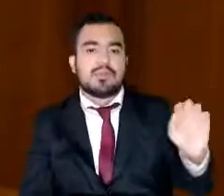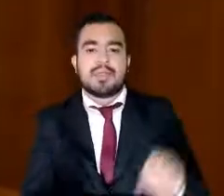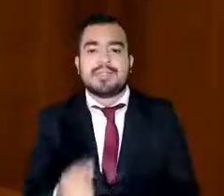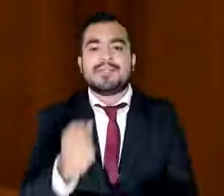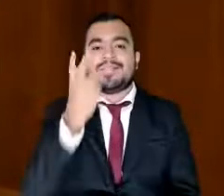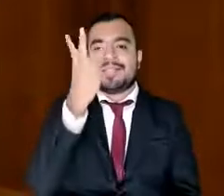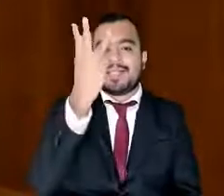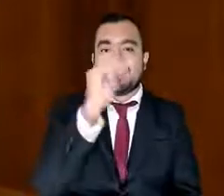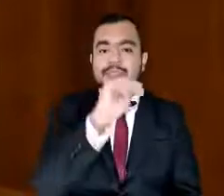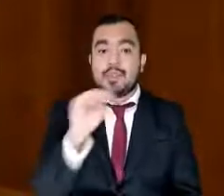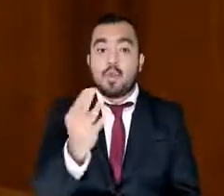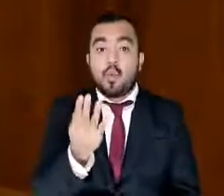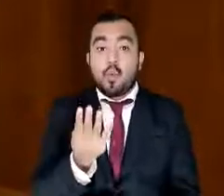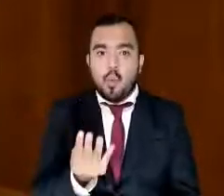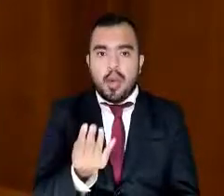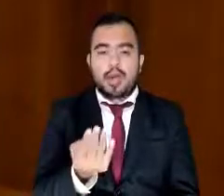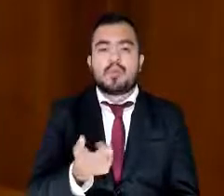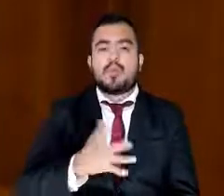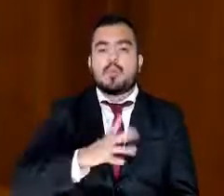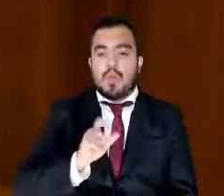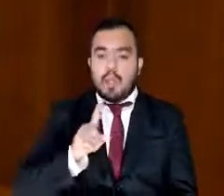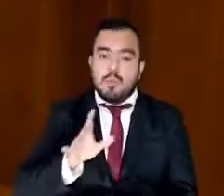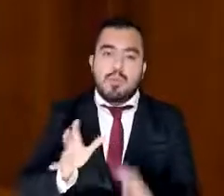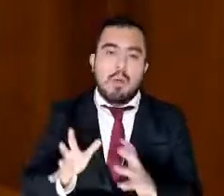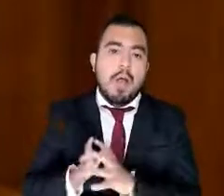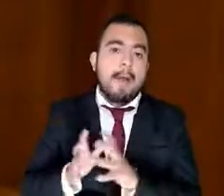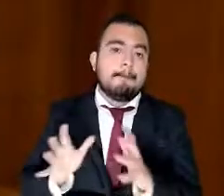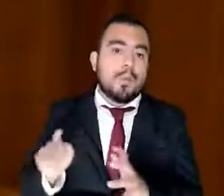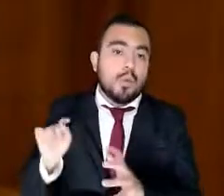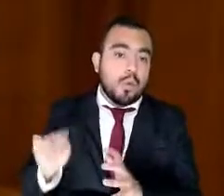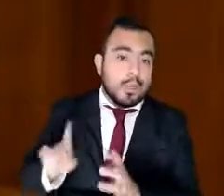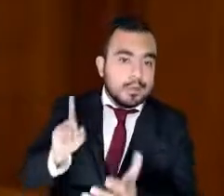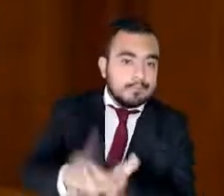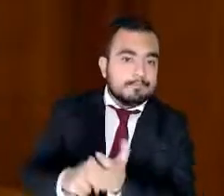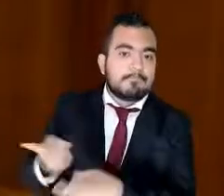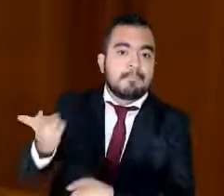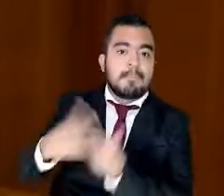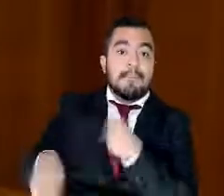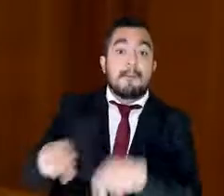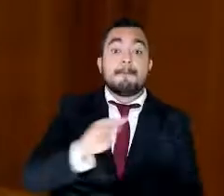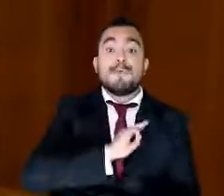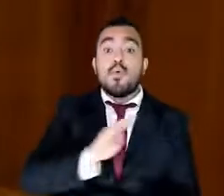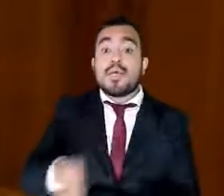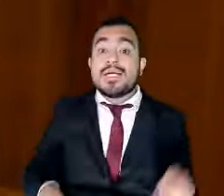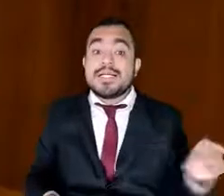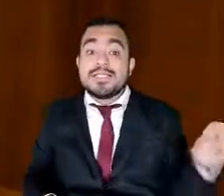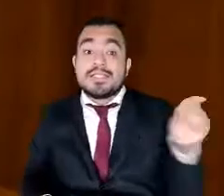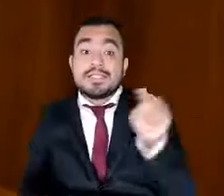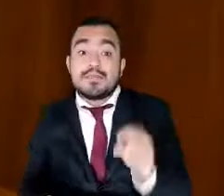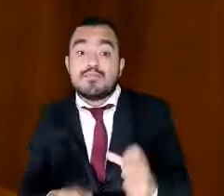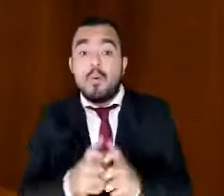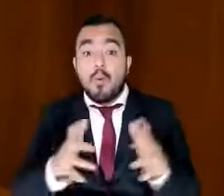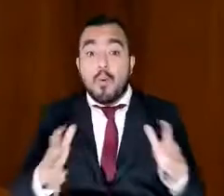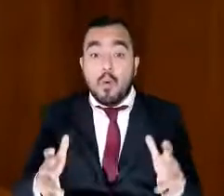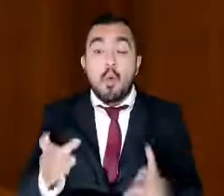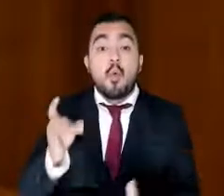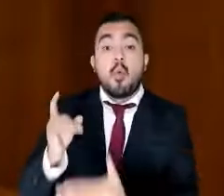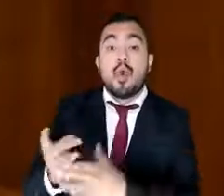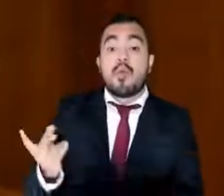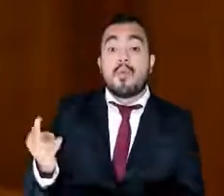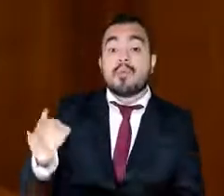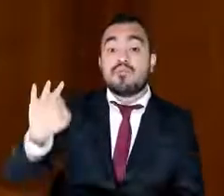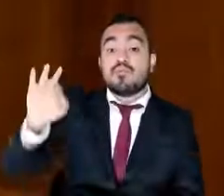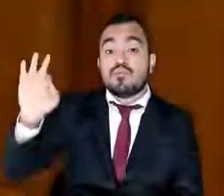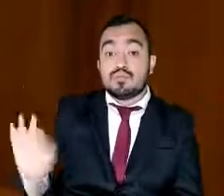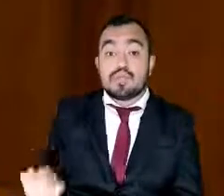3/4 partes del caudal que tiene el Estado de México son fuentes de agua municipales. Únicamente el 25%